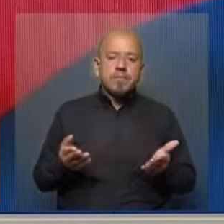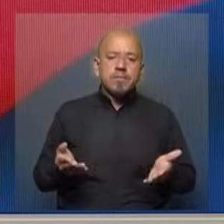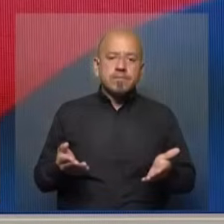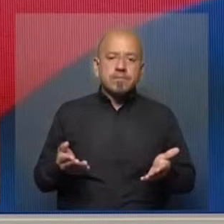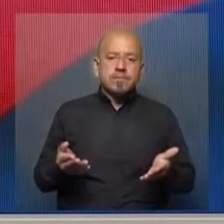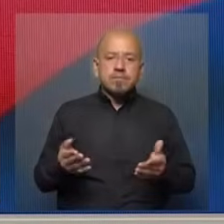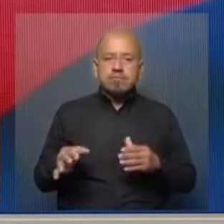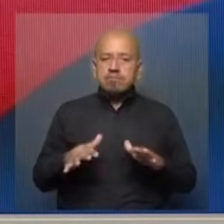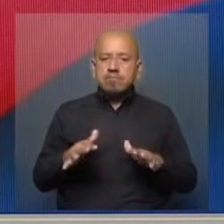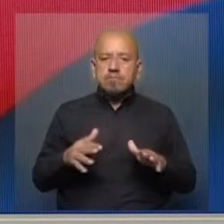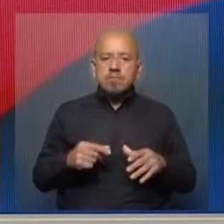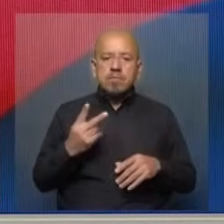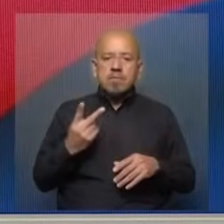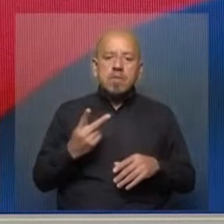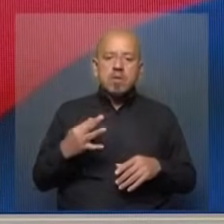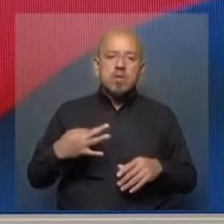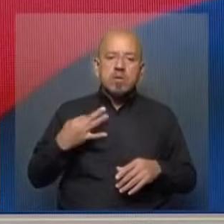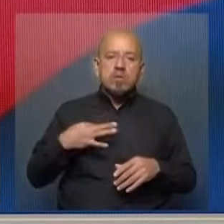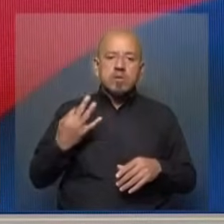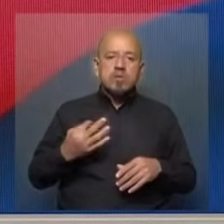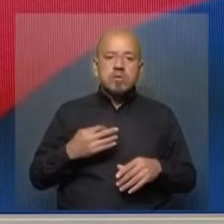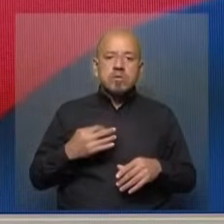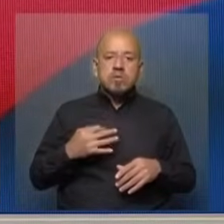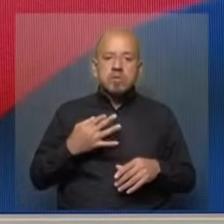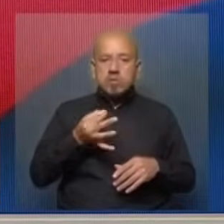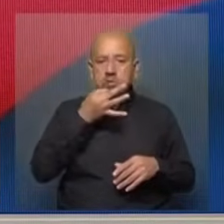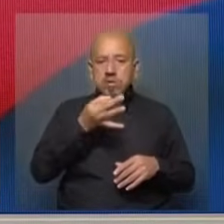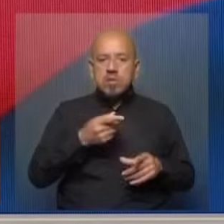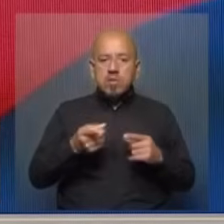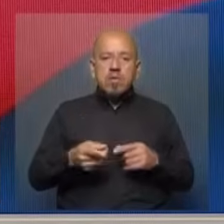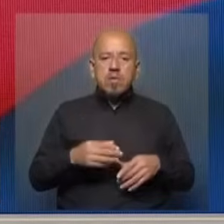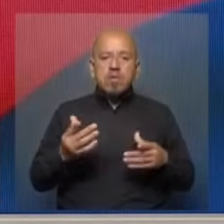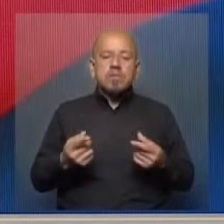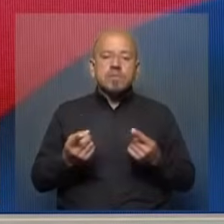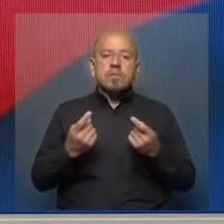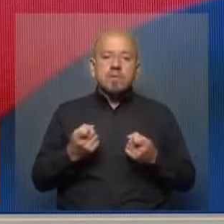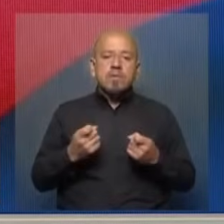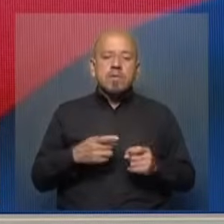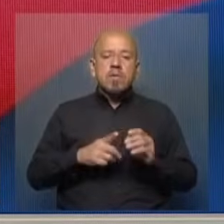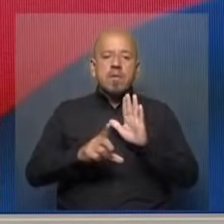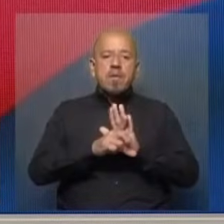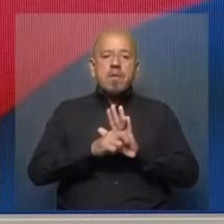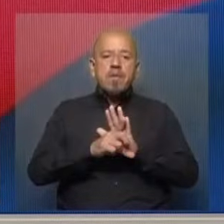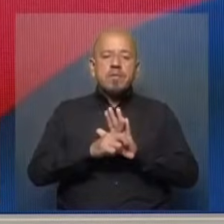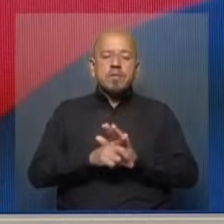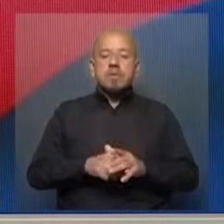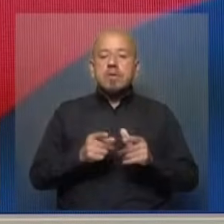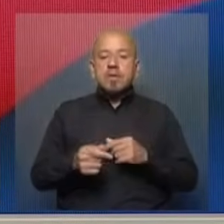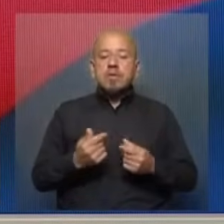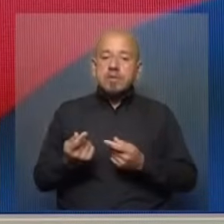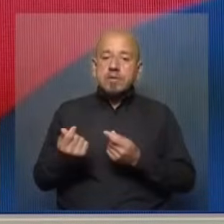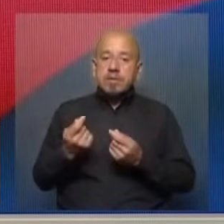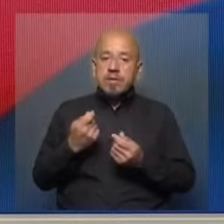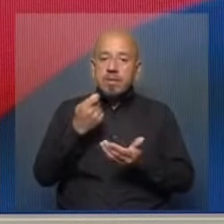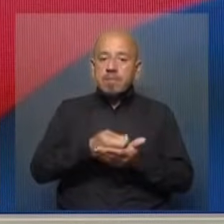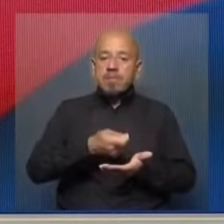hace aproximadamente 2 años que lo vengo diciendo. Es absolutamente necesaria la ley de financiación de los partidos